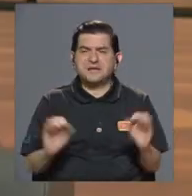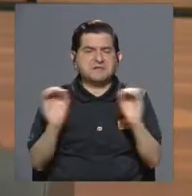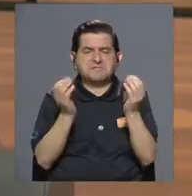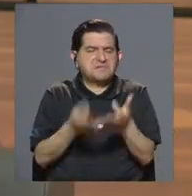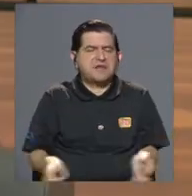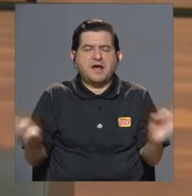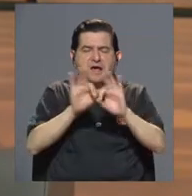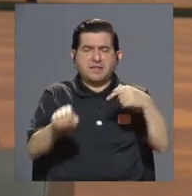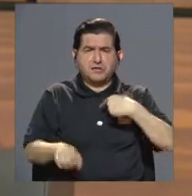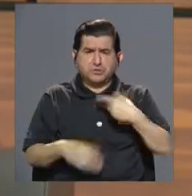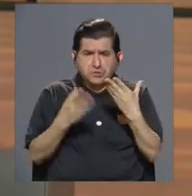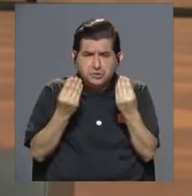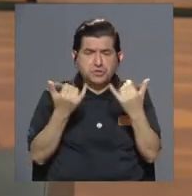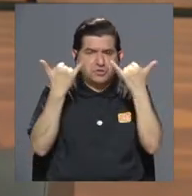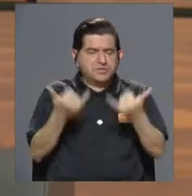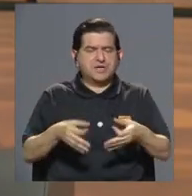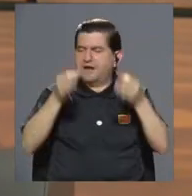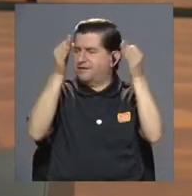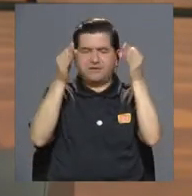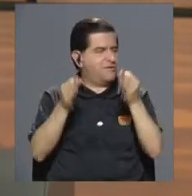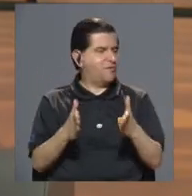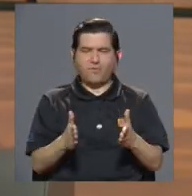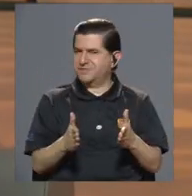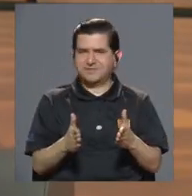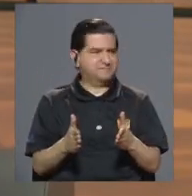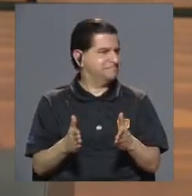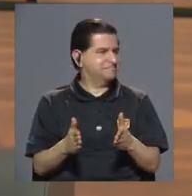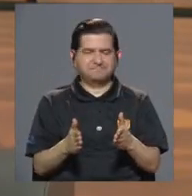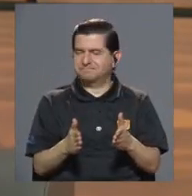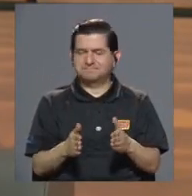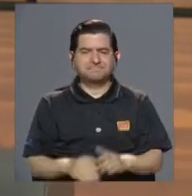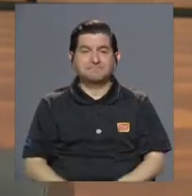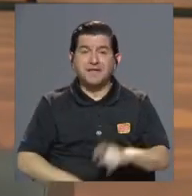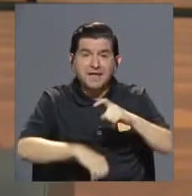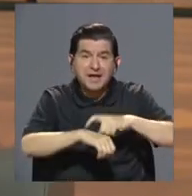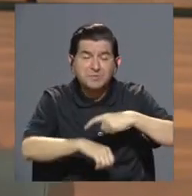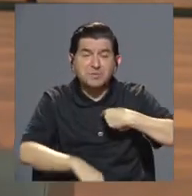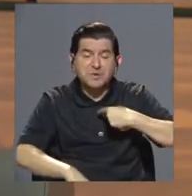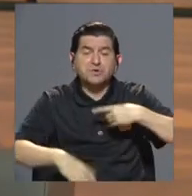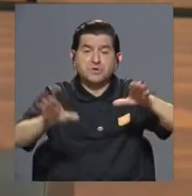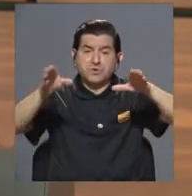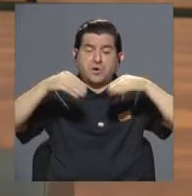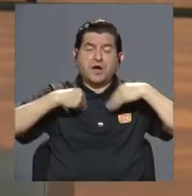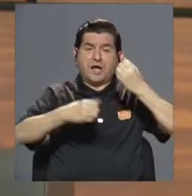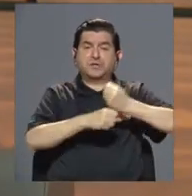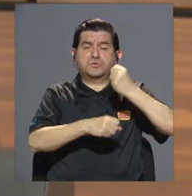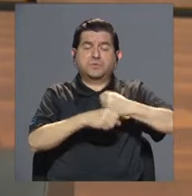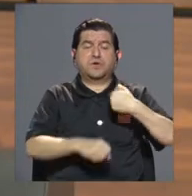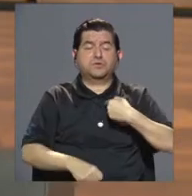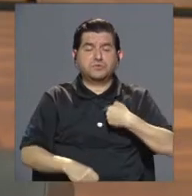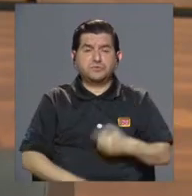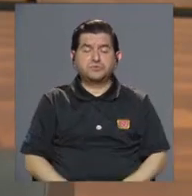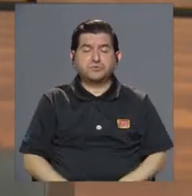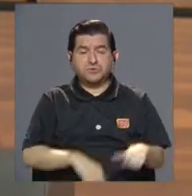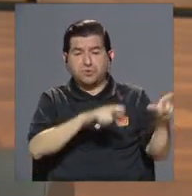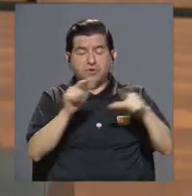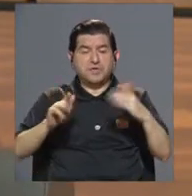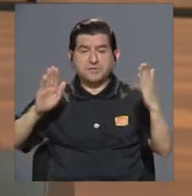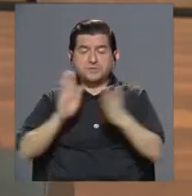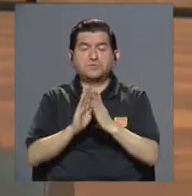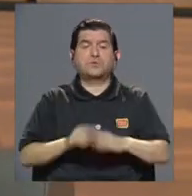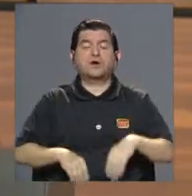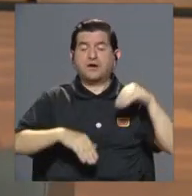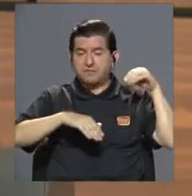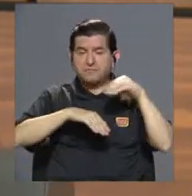en que yo tenga miedo, yo ya no soy juez. Desde el momento que ya asumí el cargo, estoy dispuesto a lidiar con las consecuencias,